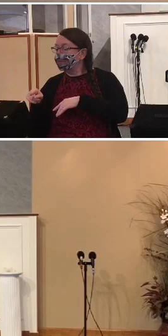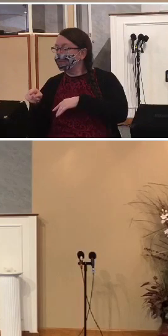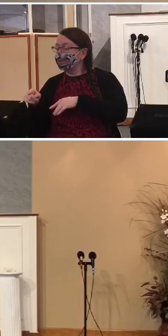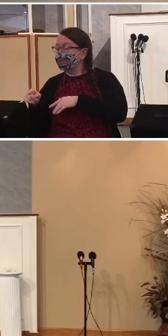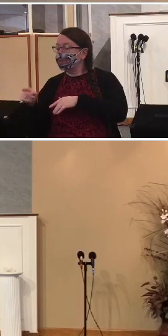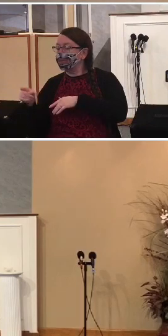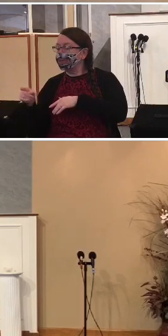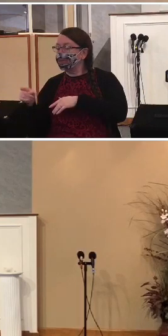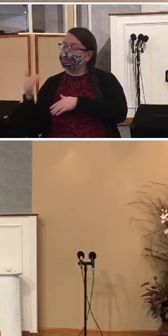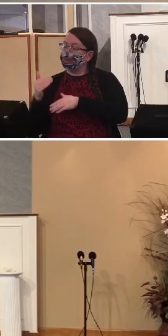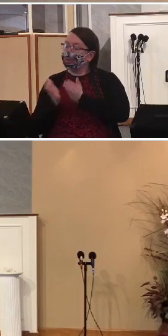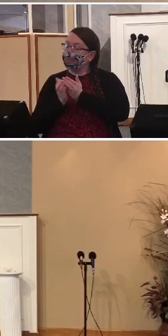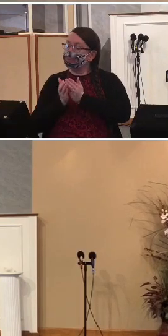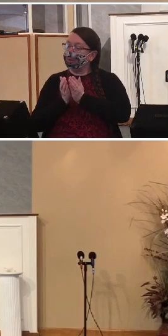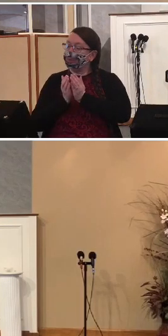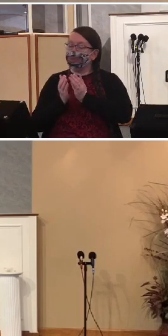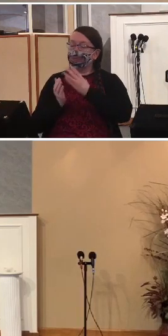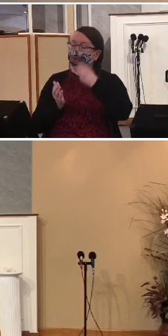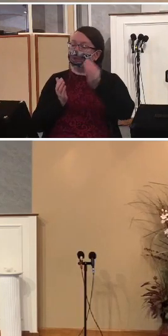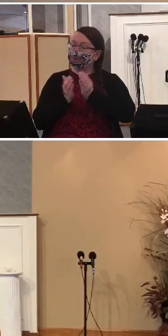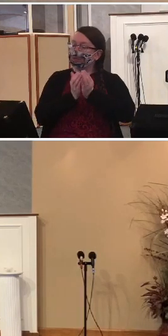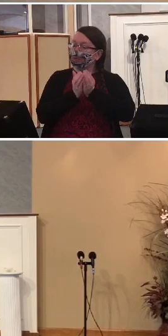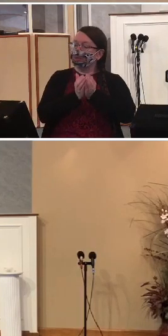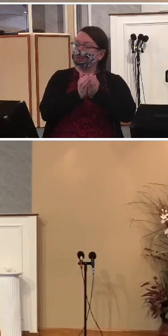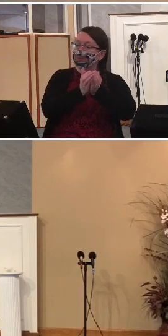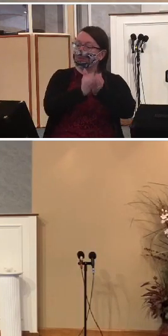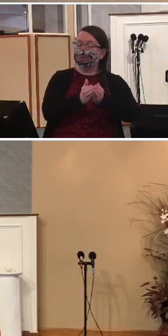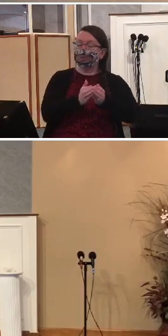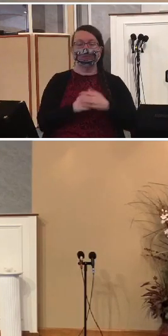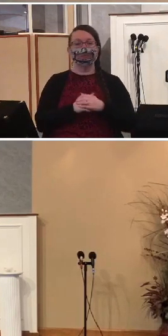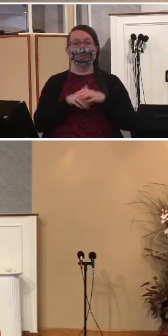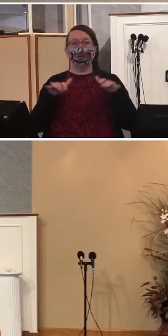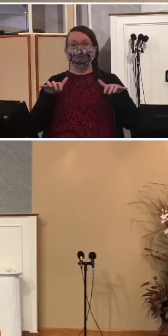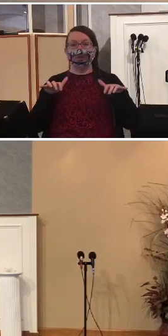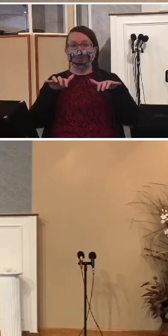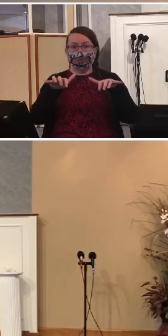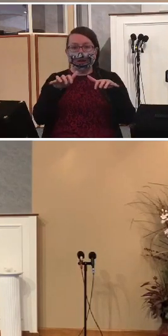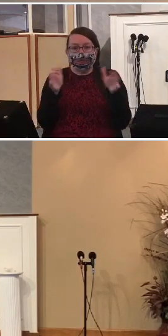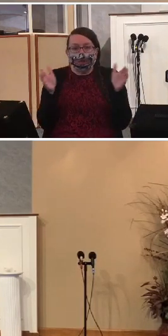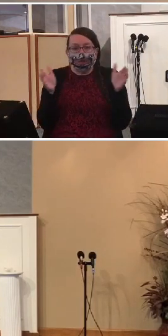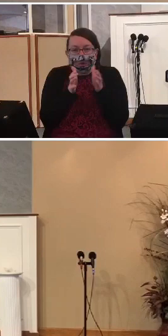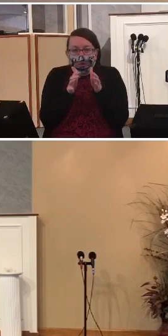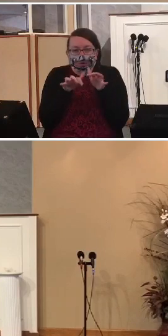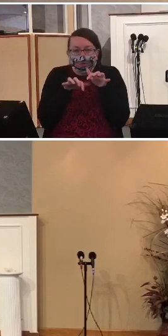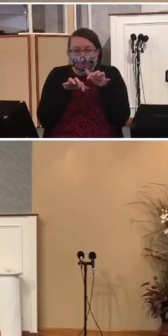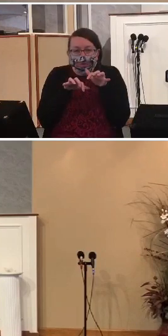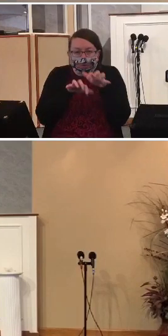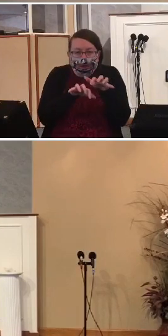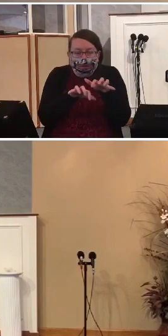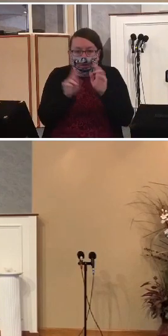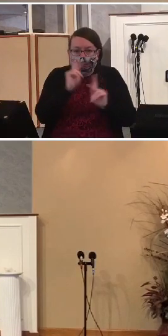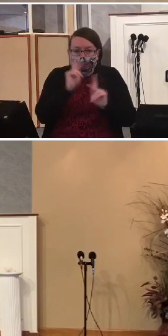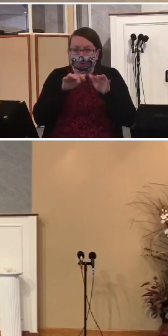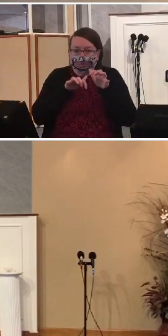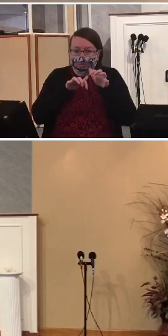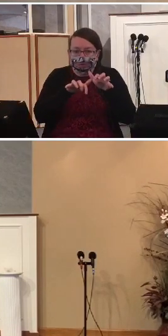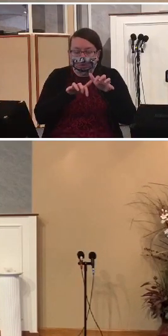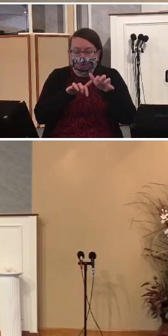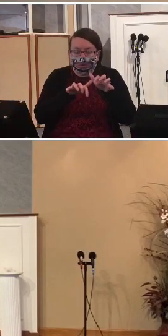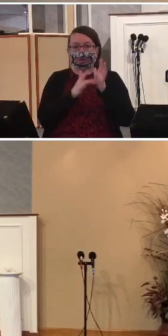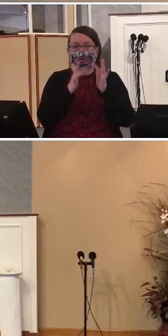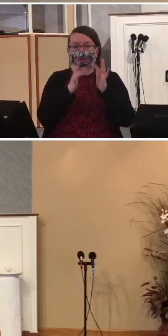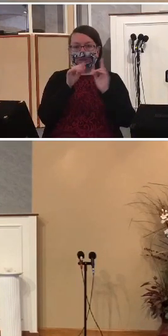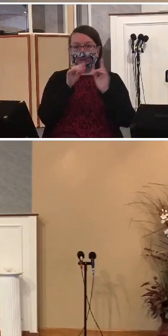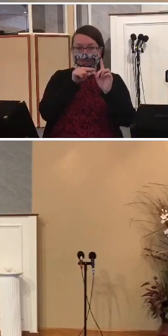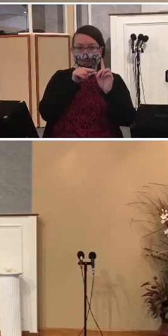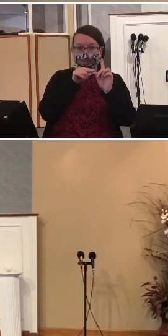lleve al agua lo suficientemente lejos para que pueda enseñar la manera efectiva a las personas que se apiñaron a